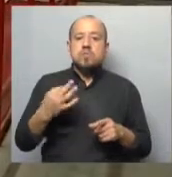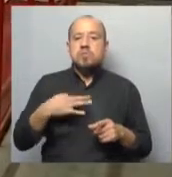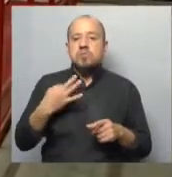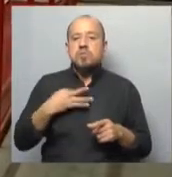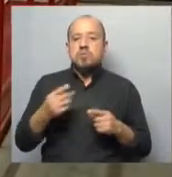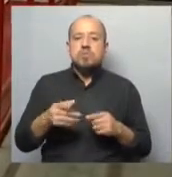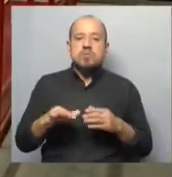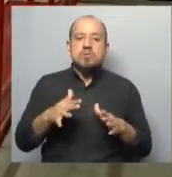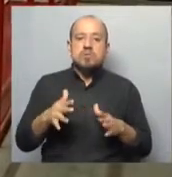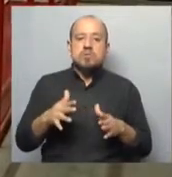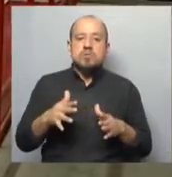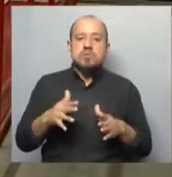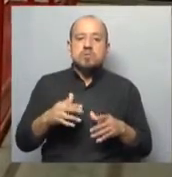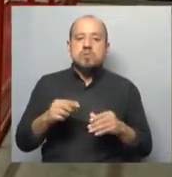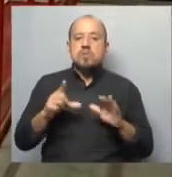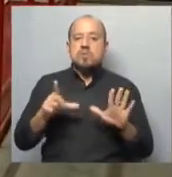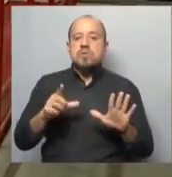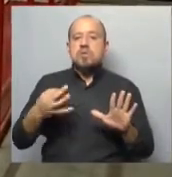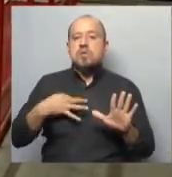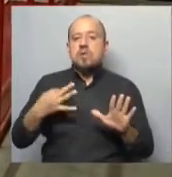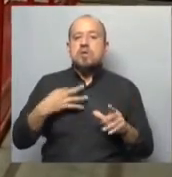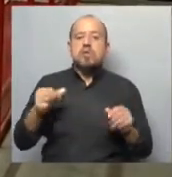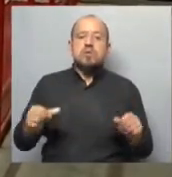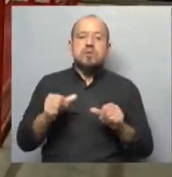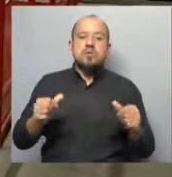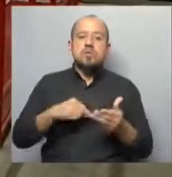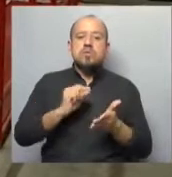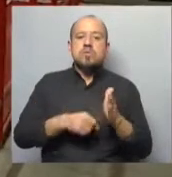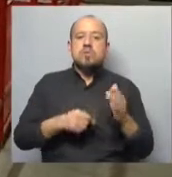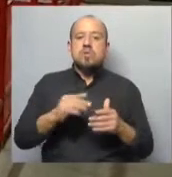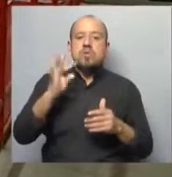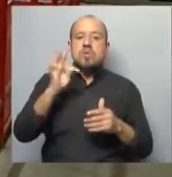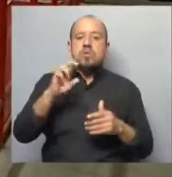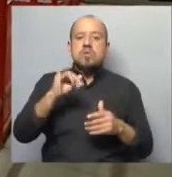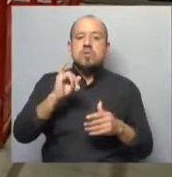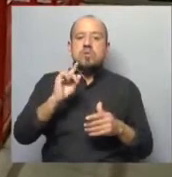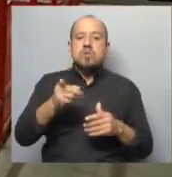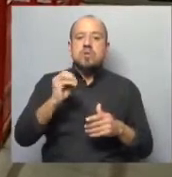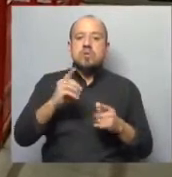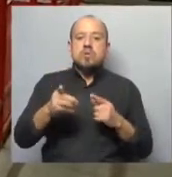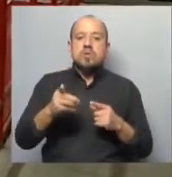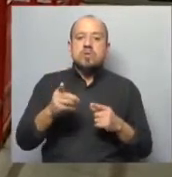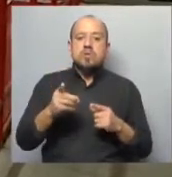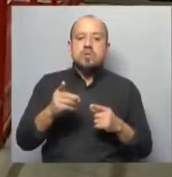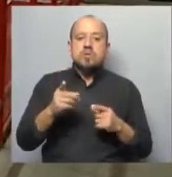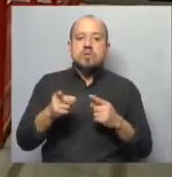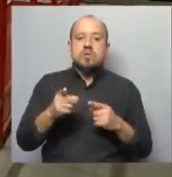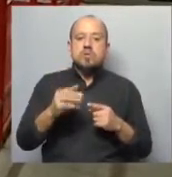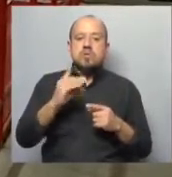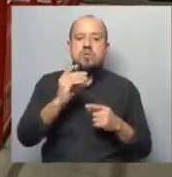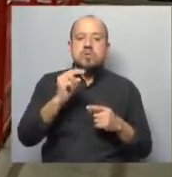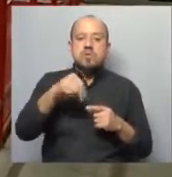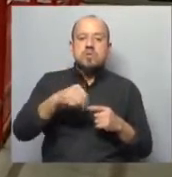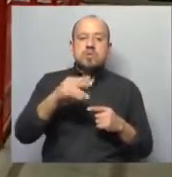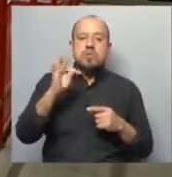hace como 7 años hicimos un contrato con Trigo, que Gerardo Trigo, de Don Trigo, que vive acá a